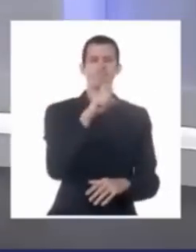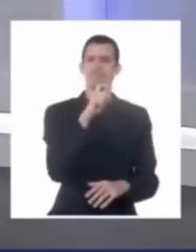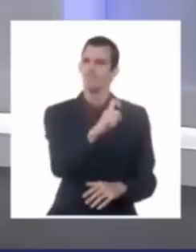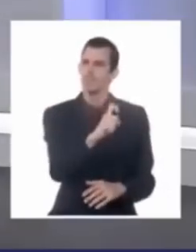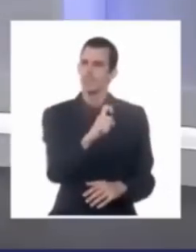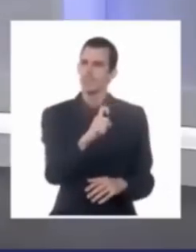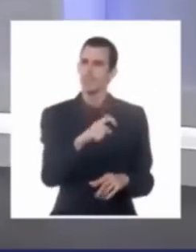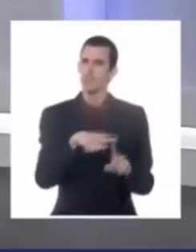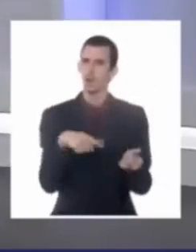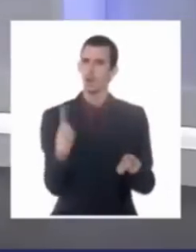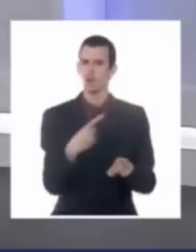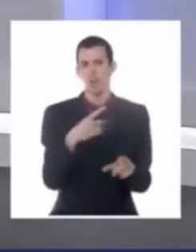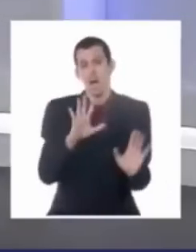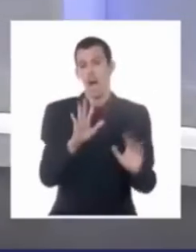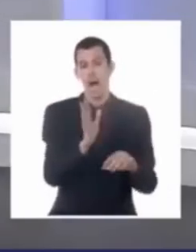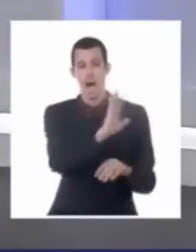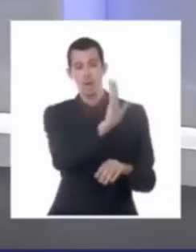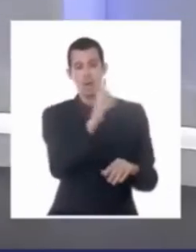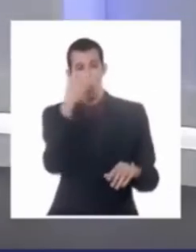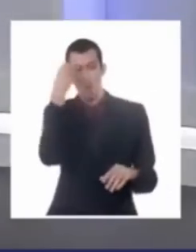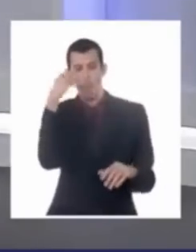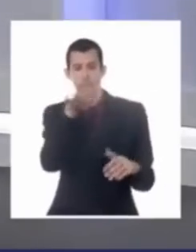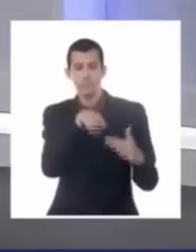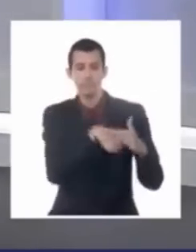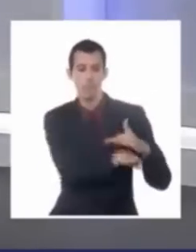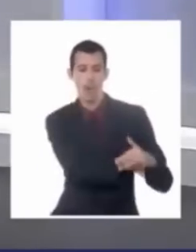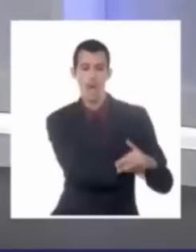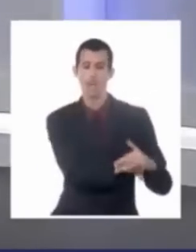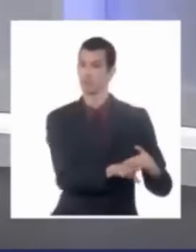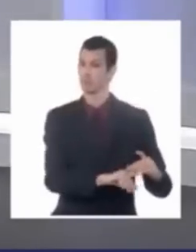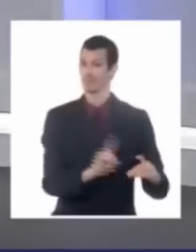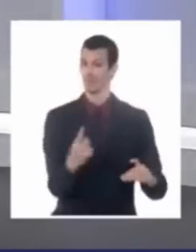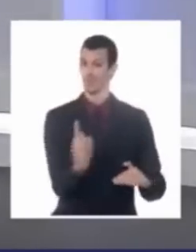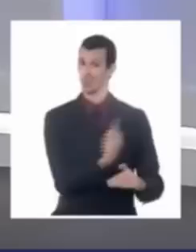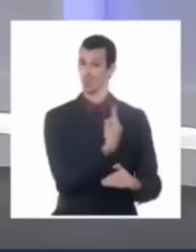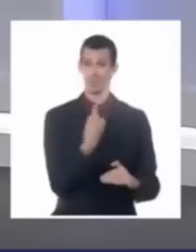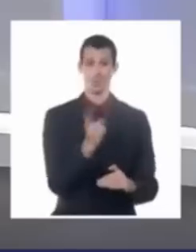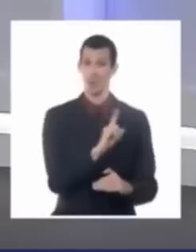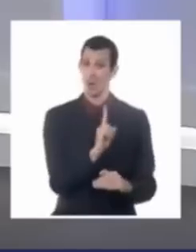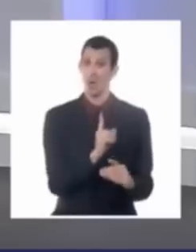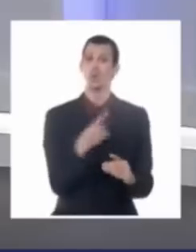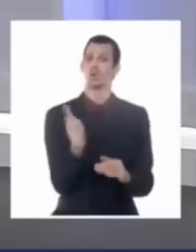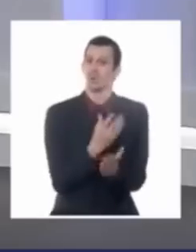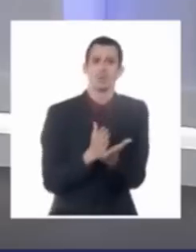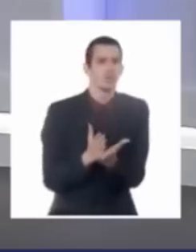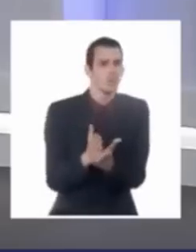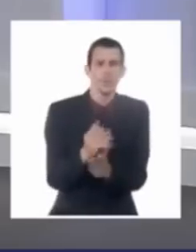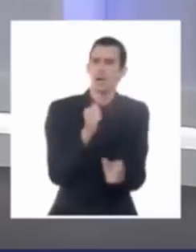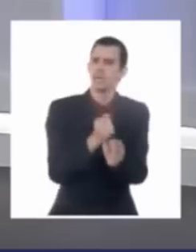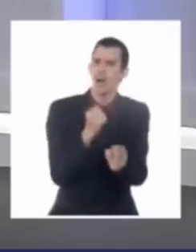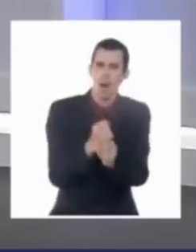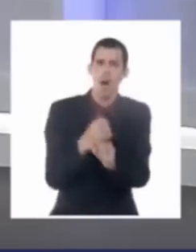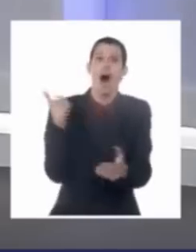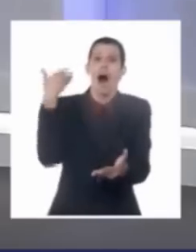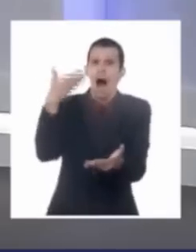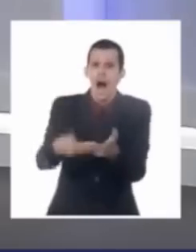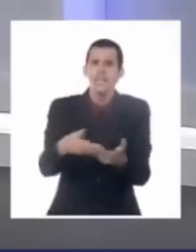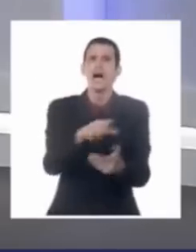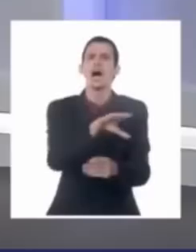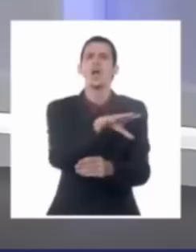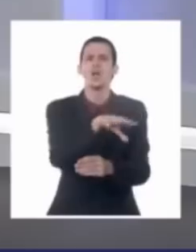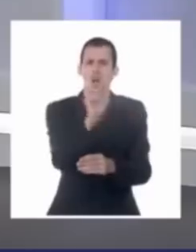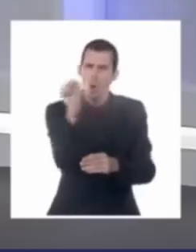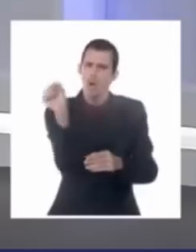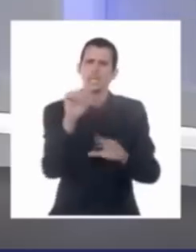se están replegando y que la delincuencia pudiera estar tomando eh tomando partida o ventaja voy a ir un poco más cómodo sentarme